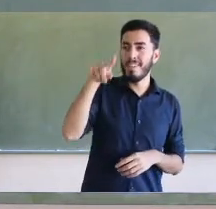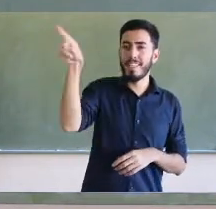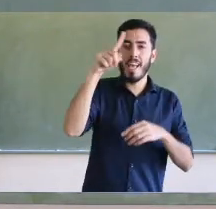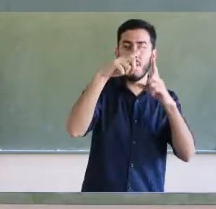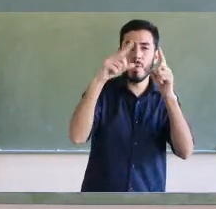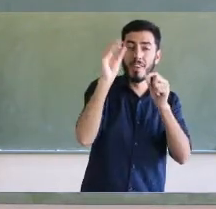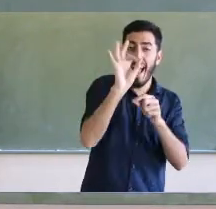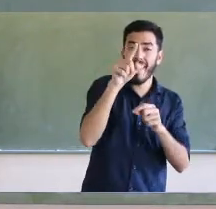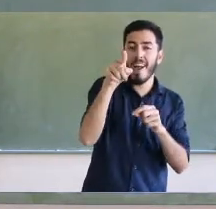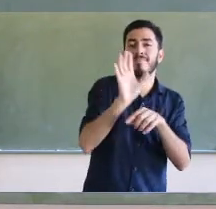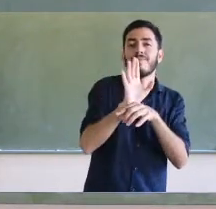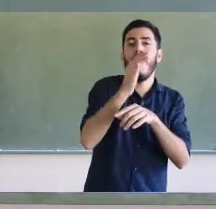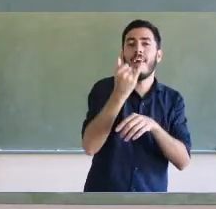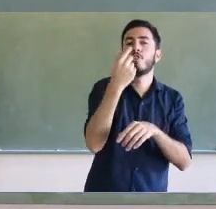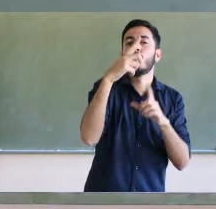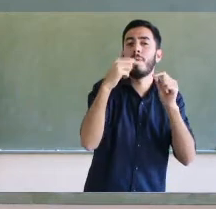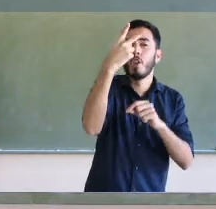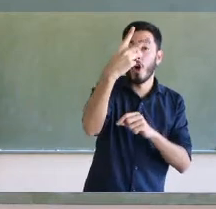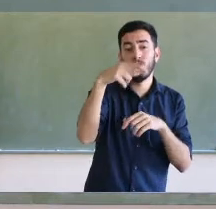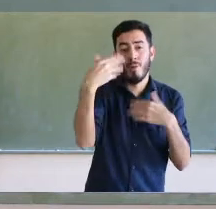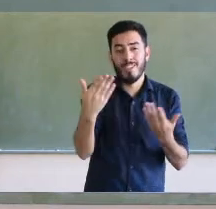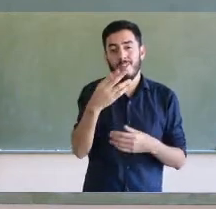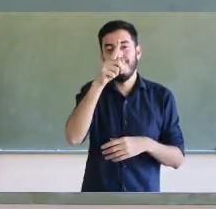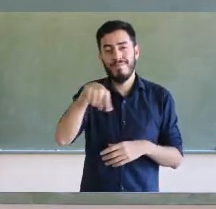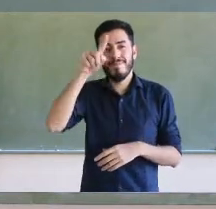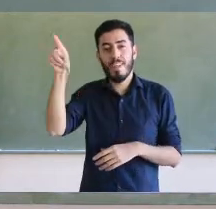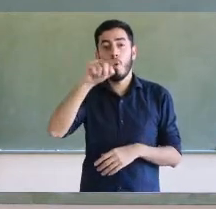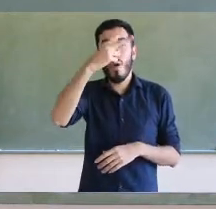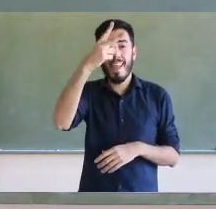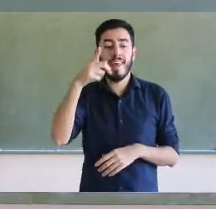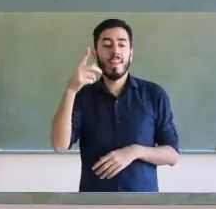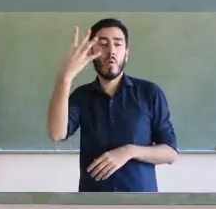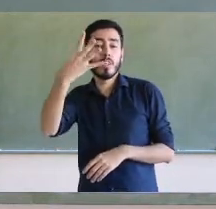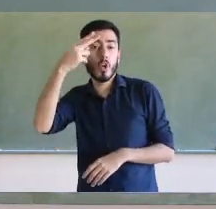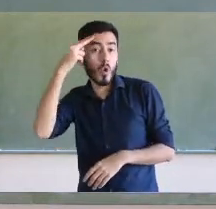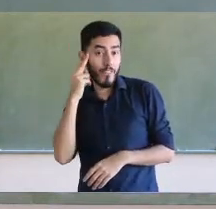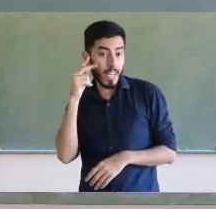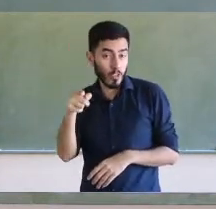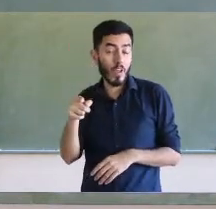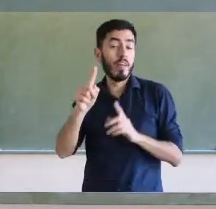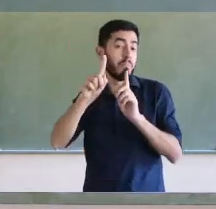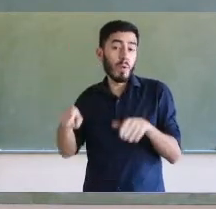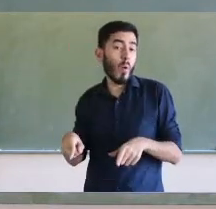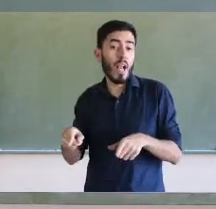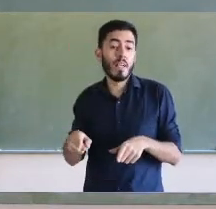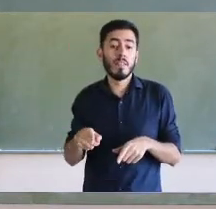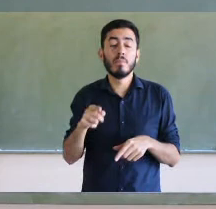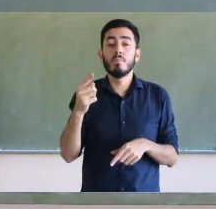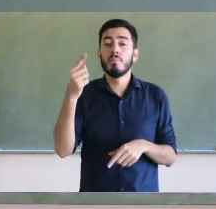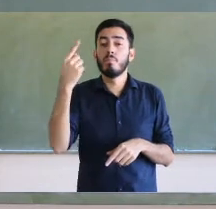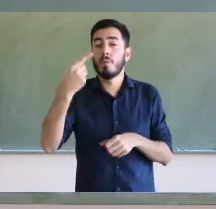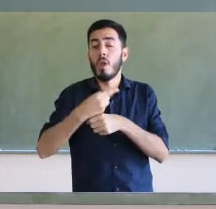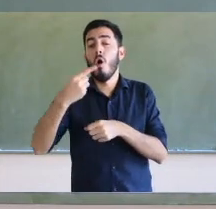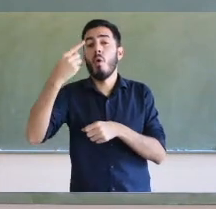nada teníamos un número 2. Por eso raíz cuadrada de 4 novenos. También se cumple la misma función. Por un lado, hacemos